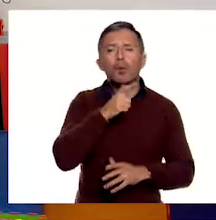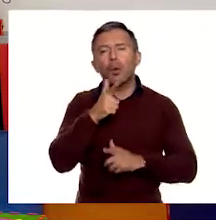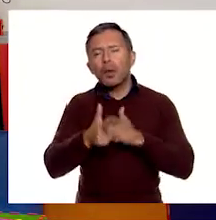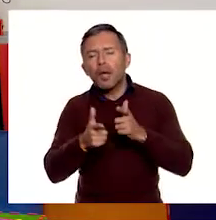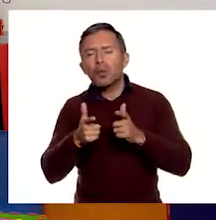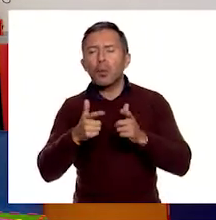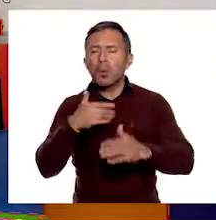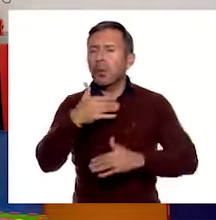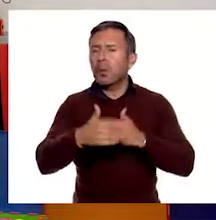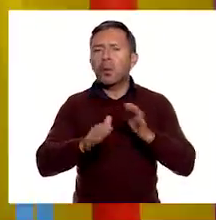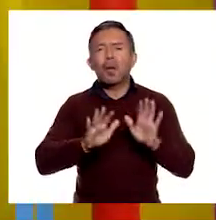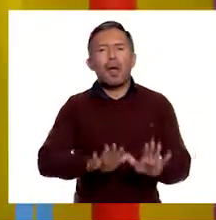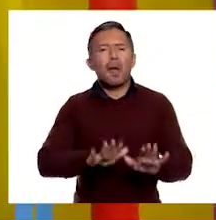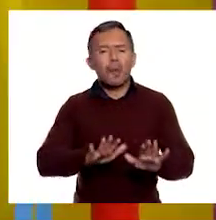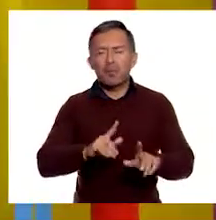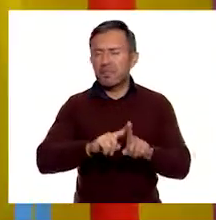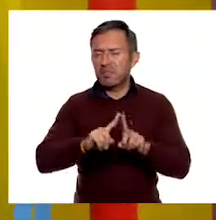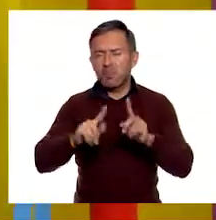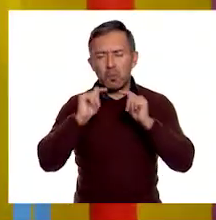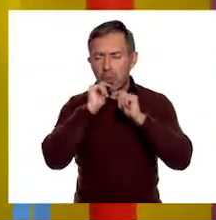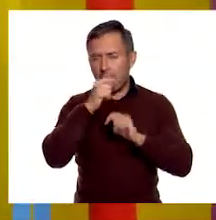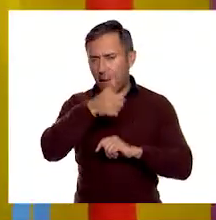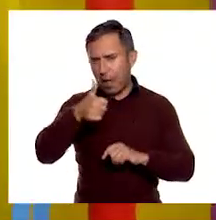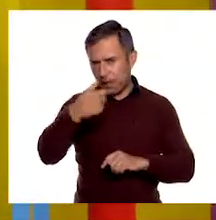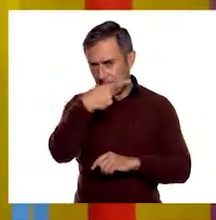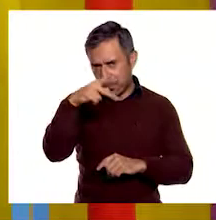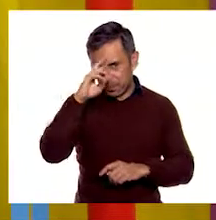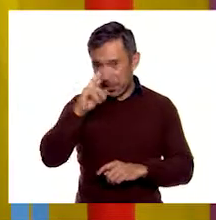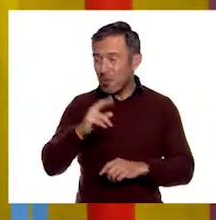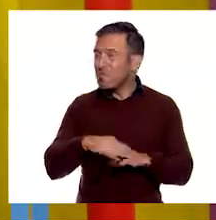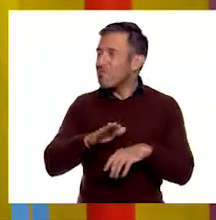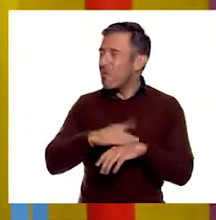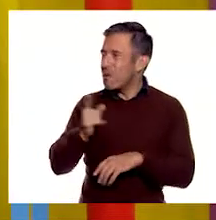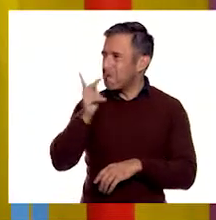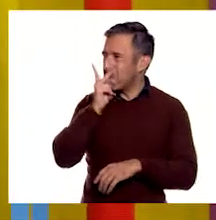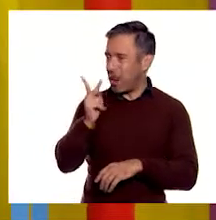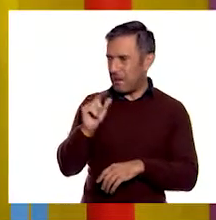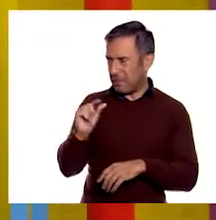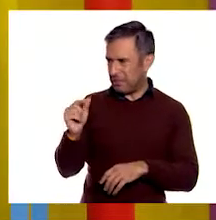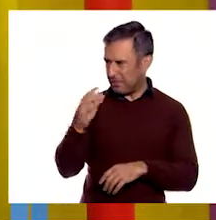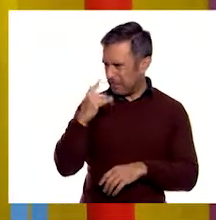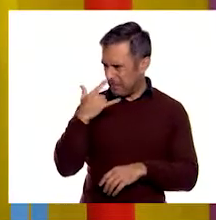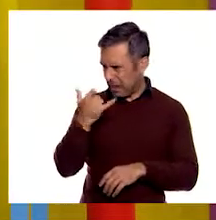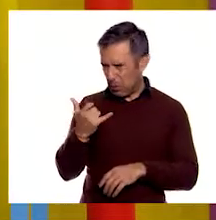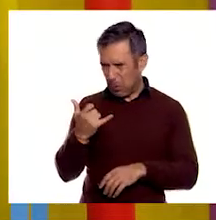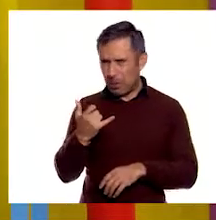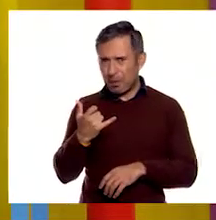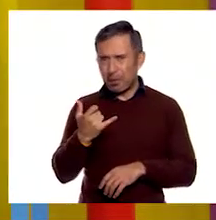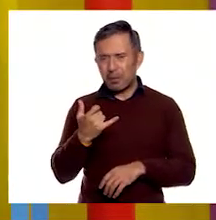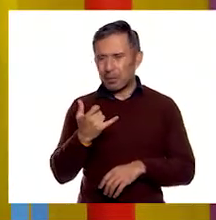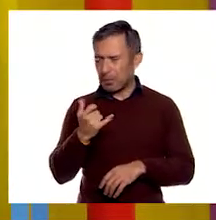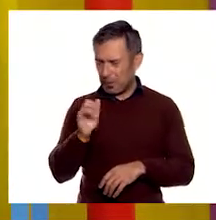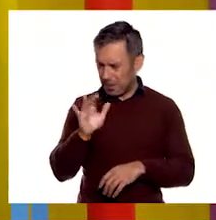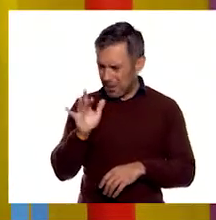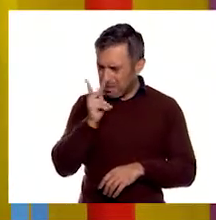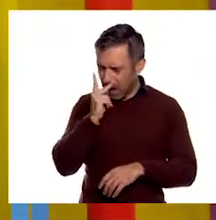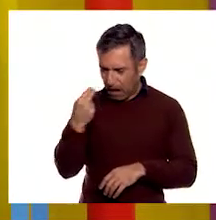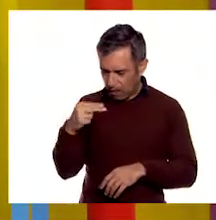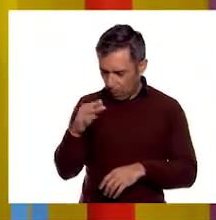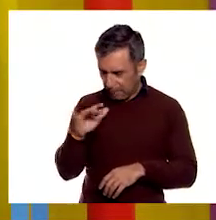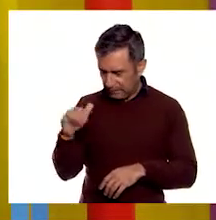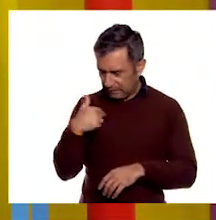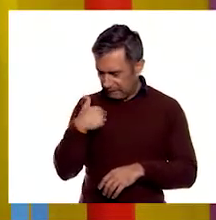Sí, sobre todo, porque tienen nombres que no son muy comunes mientras estamos platicando. Entonces, creo